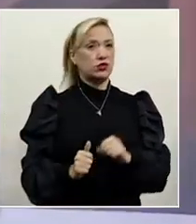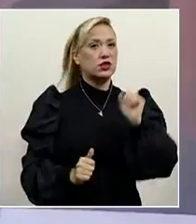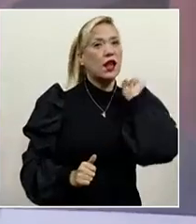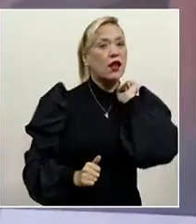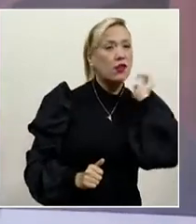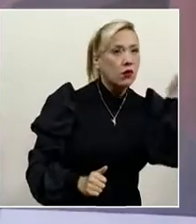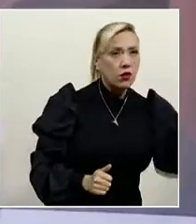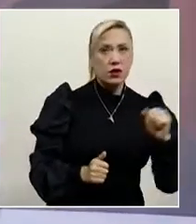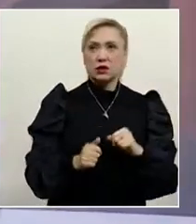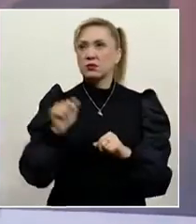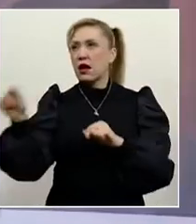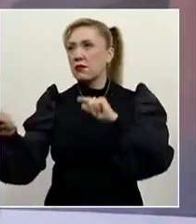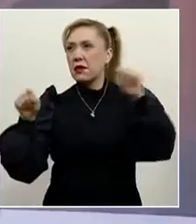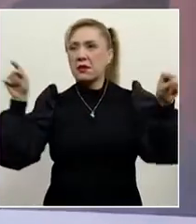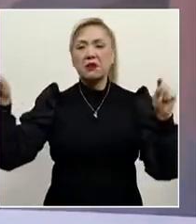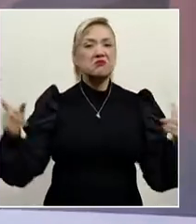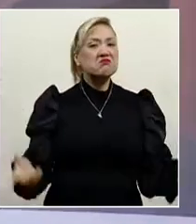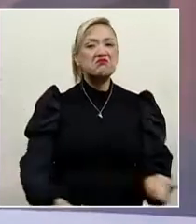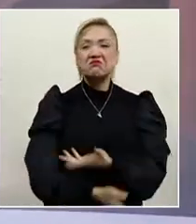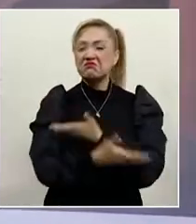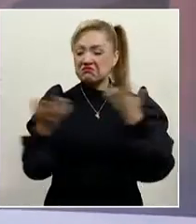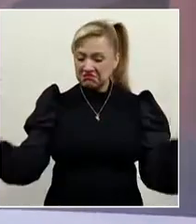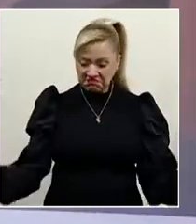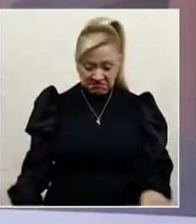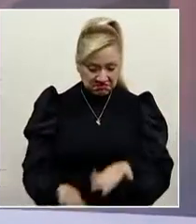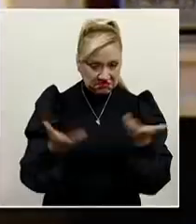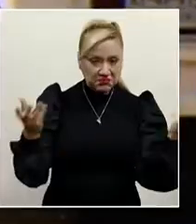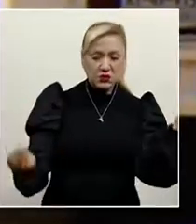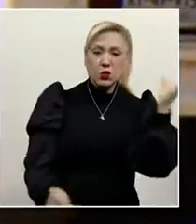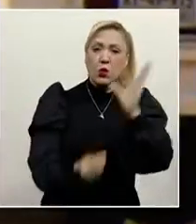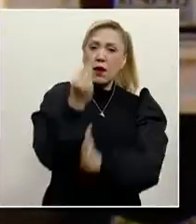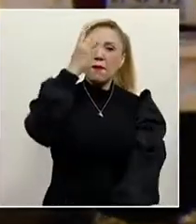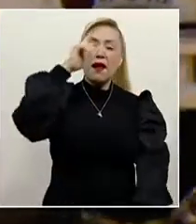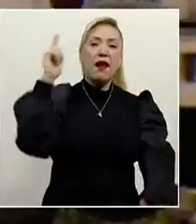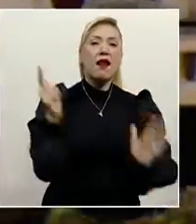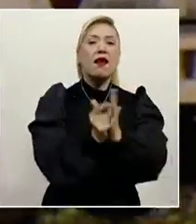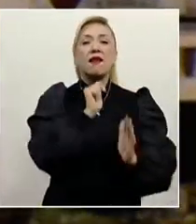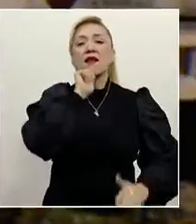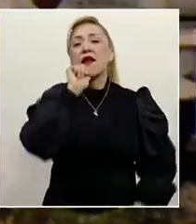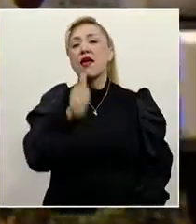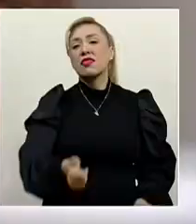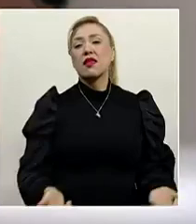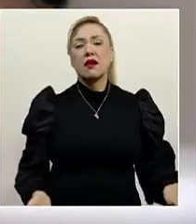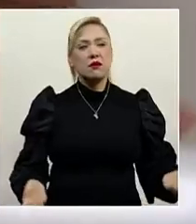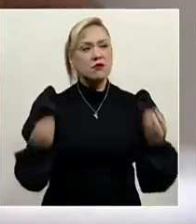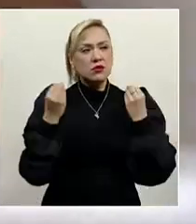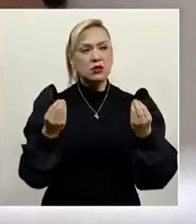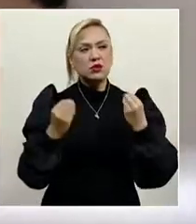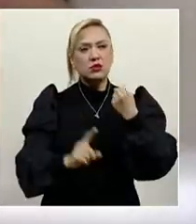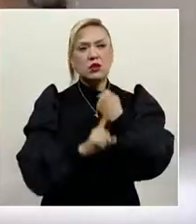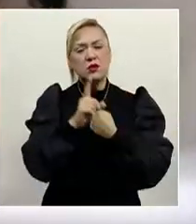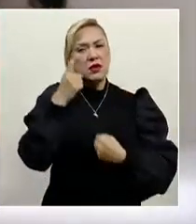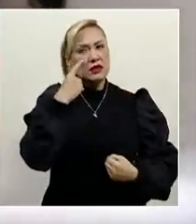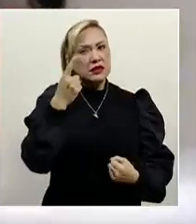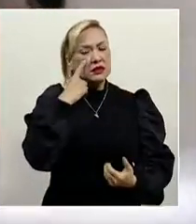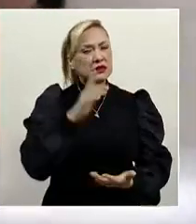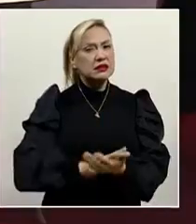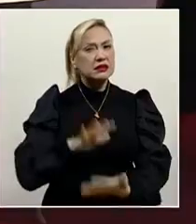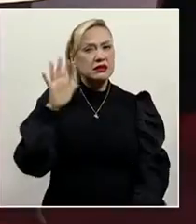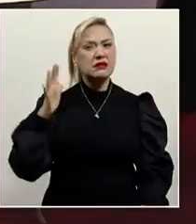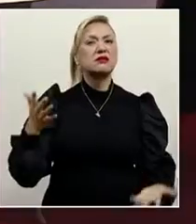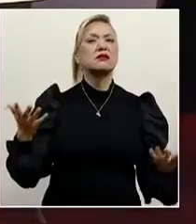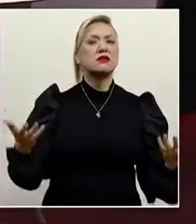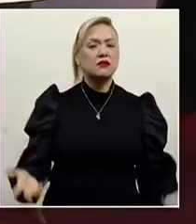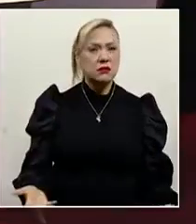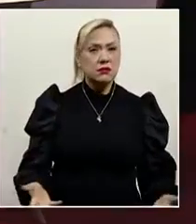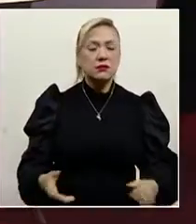espacios no han logrado desembocar en una nueva ley entre muchas de las problemáticas que desembocan en la crisis del agua